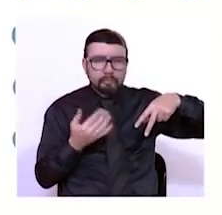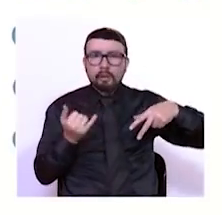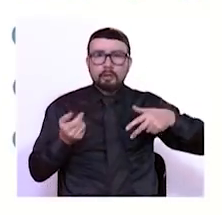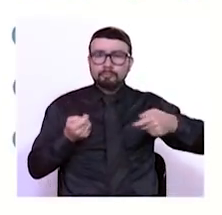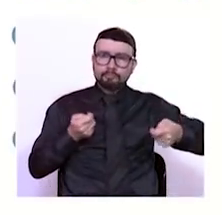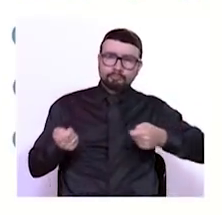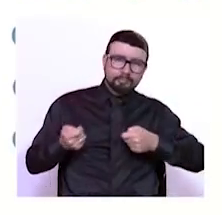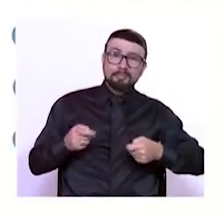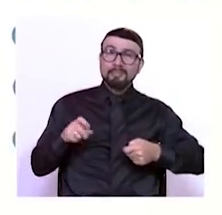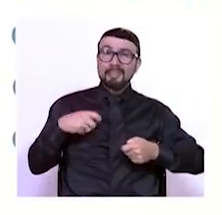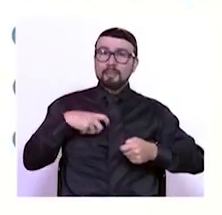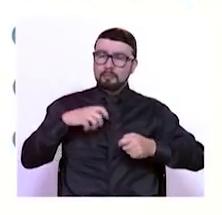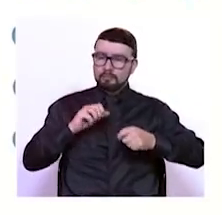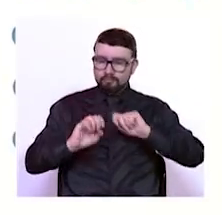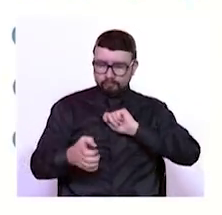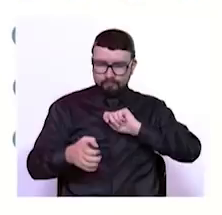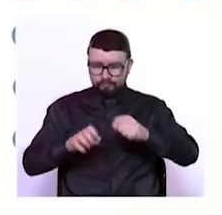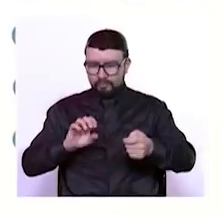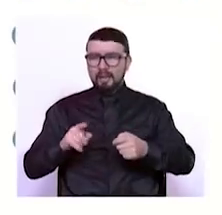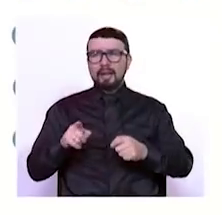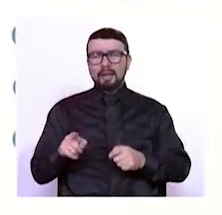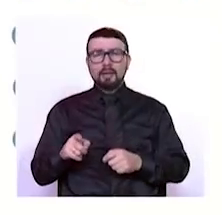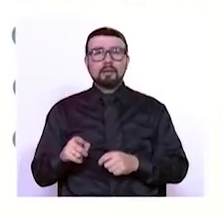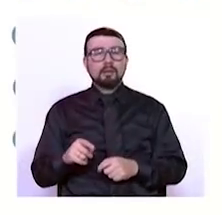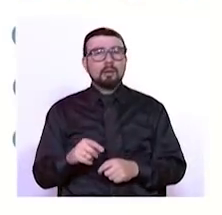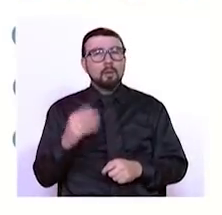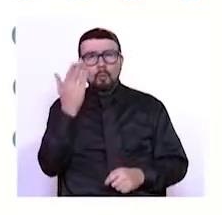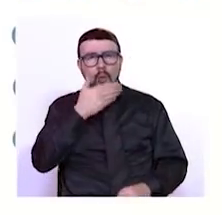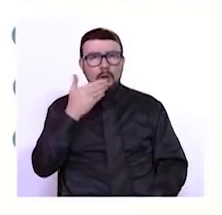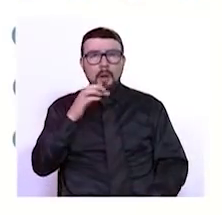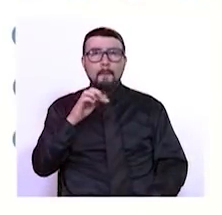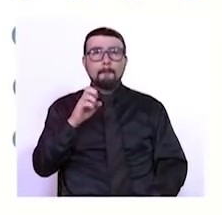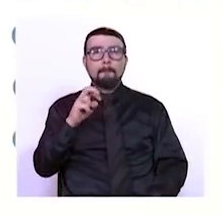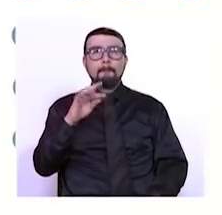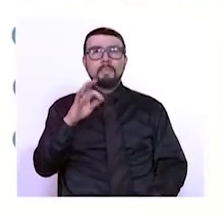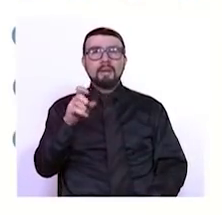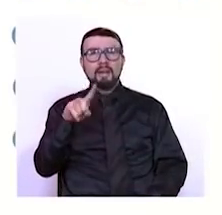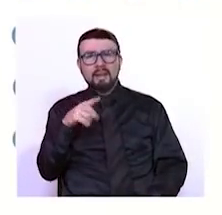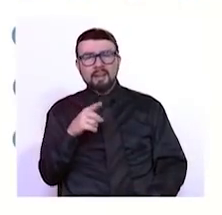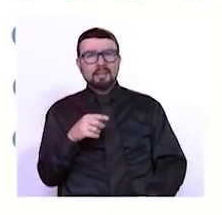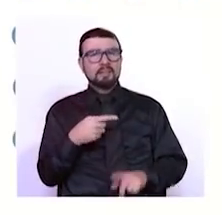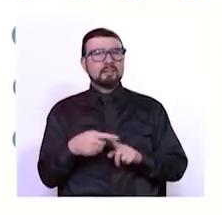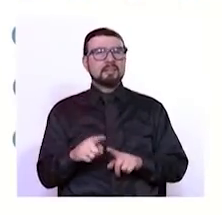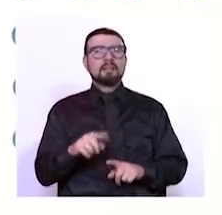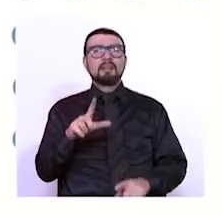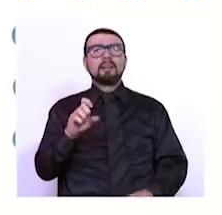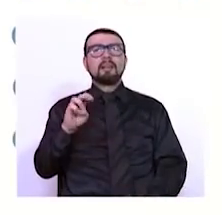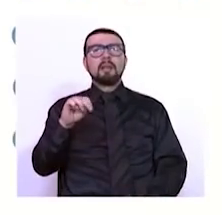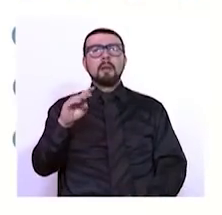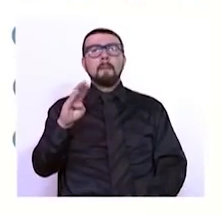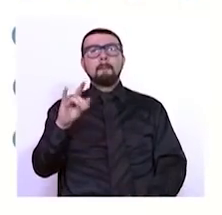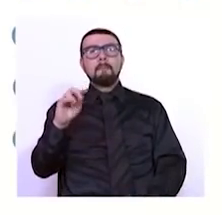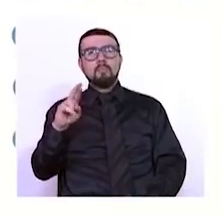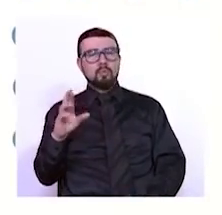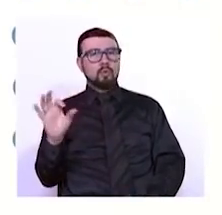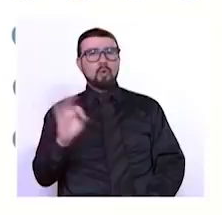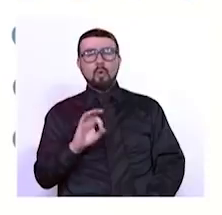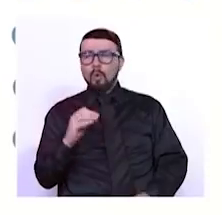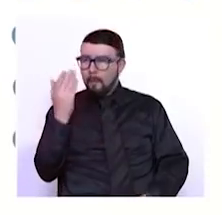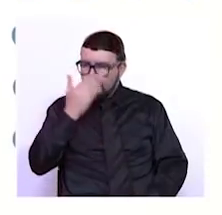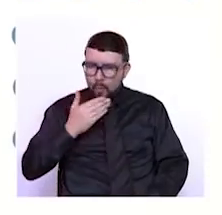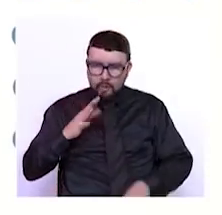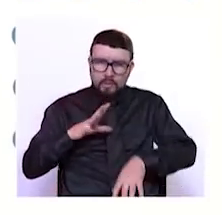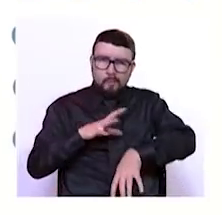maniobras que nosotros tenemos, una prueba de Pertes, una prueba de Trendelenburg, una prueba de torniquete,